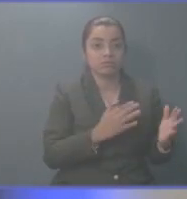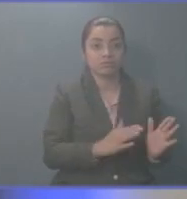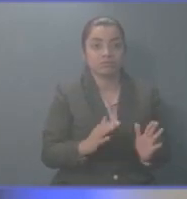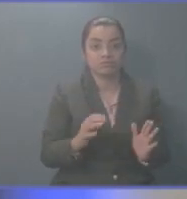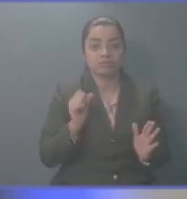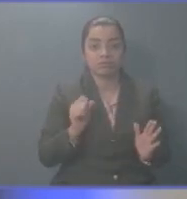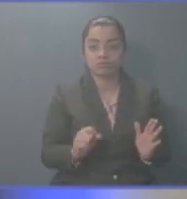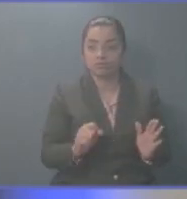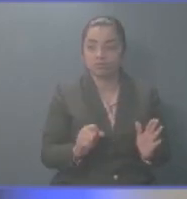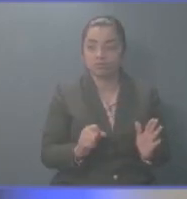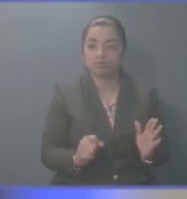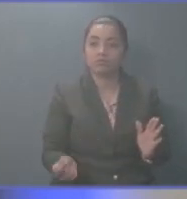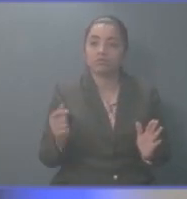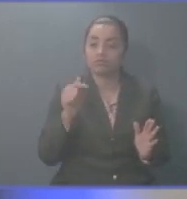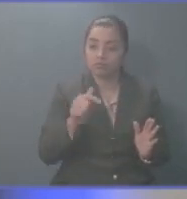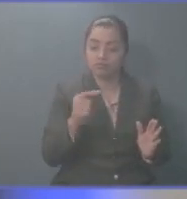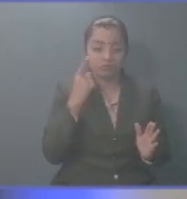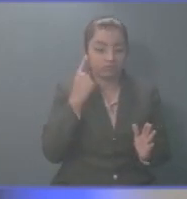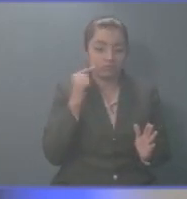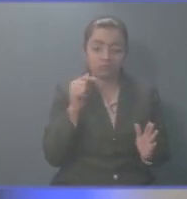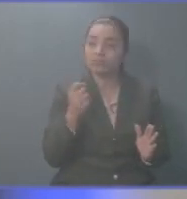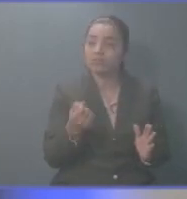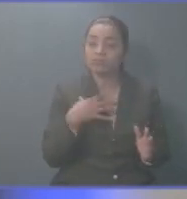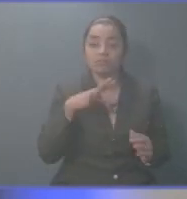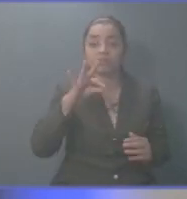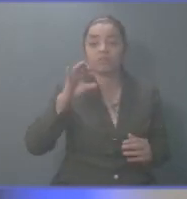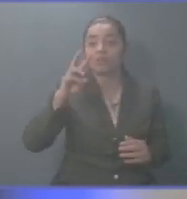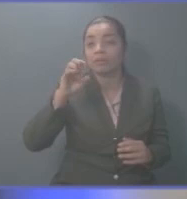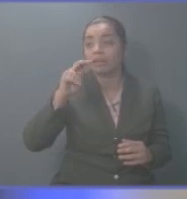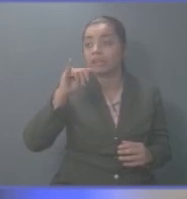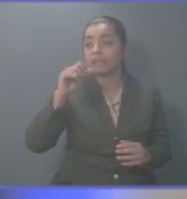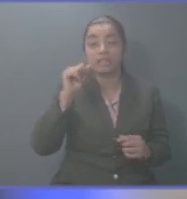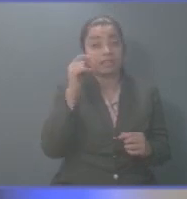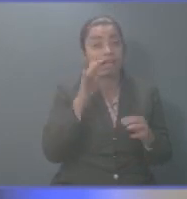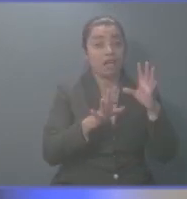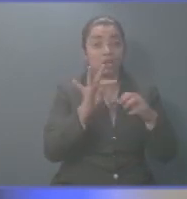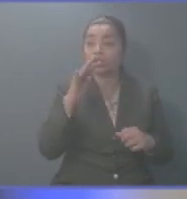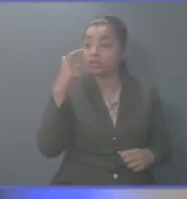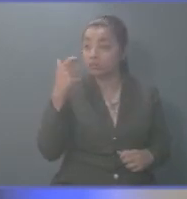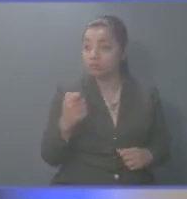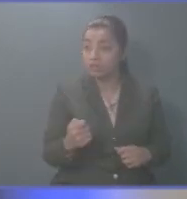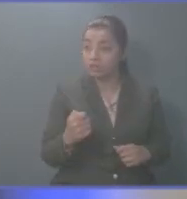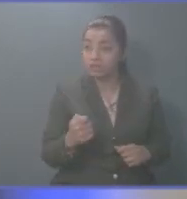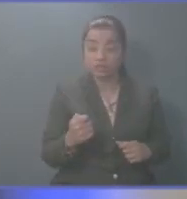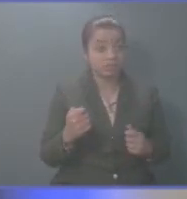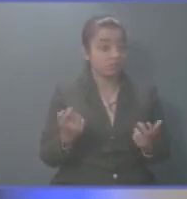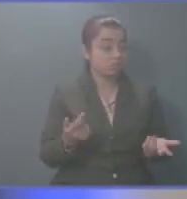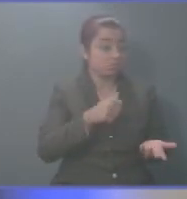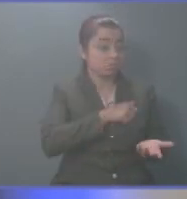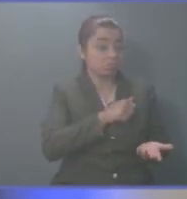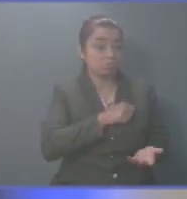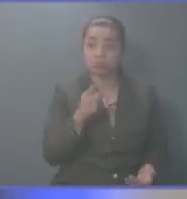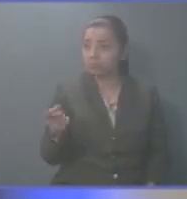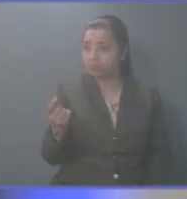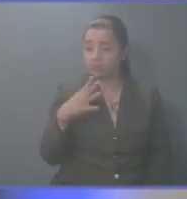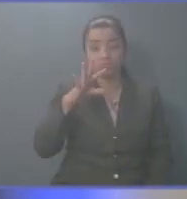Felipe Rivas, que según lo que manifestó el mismo Frederick Benítez, estuvo 14 meses en el puesto y no hizo nada. Palabras